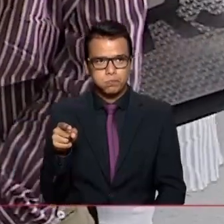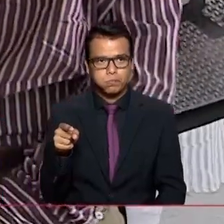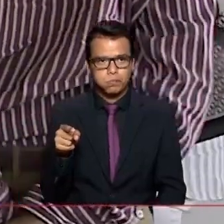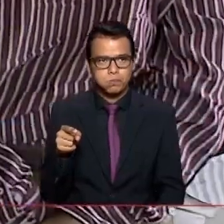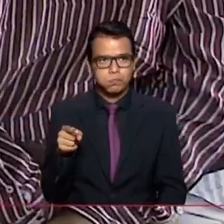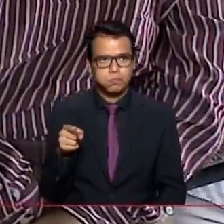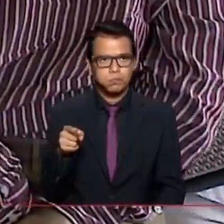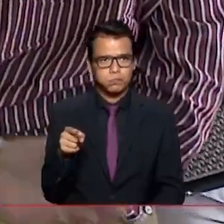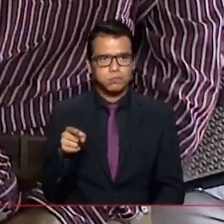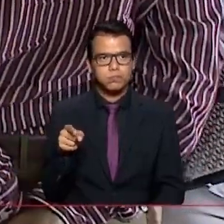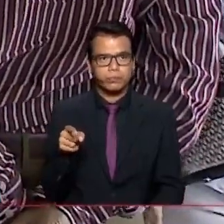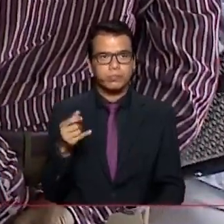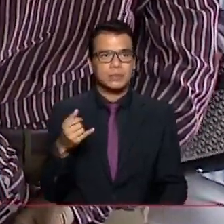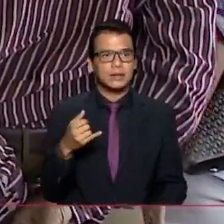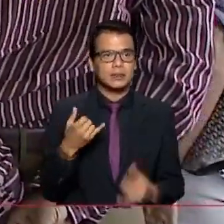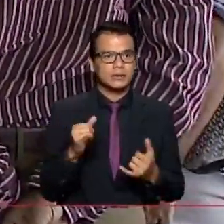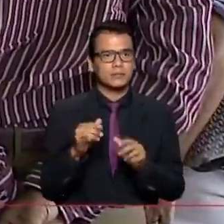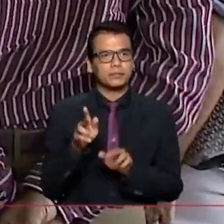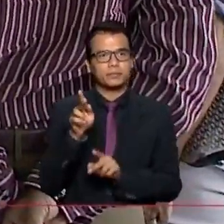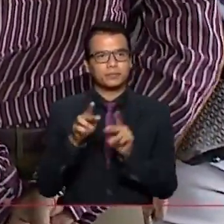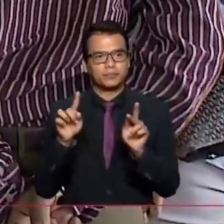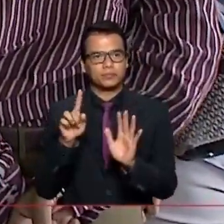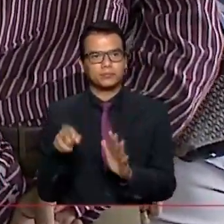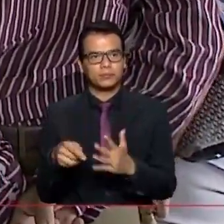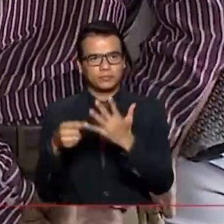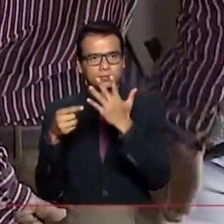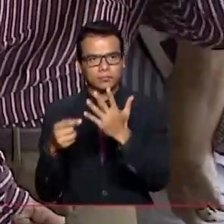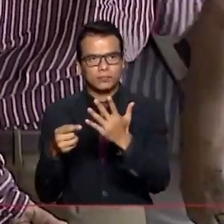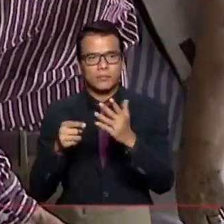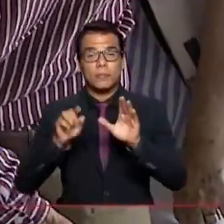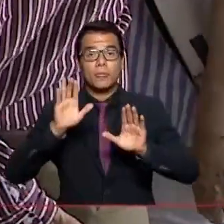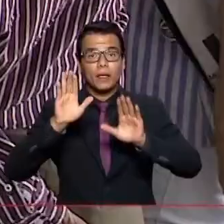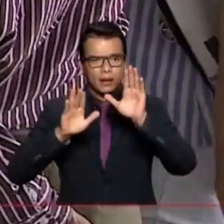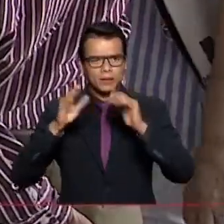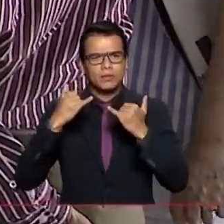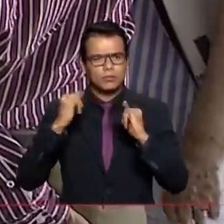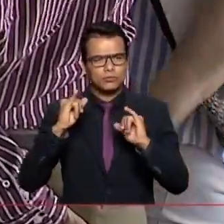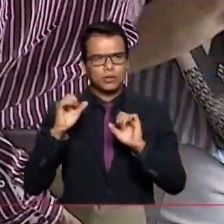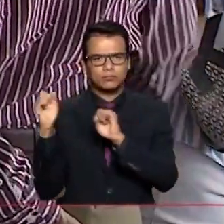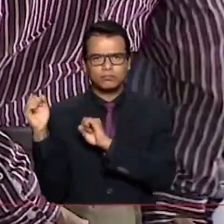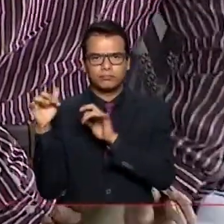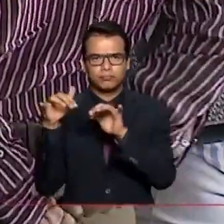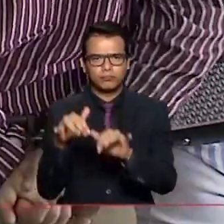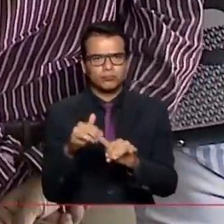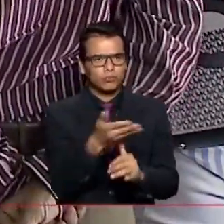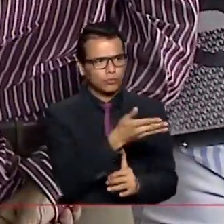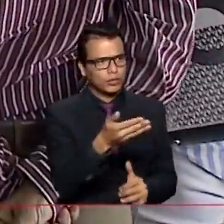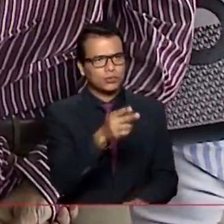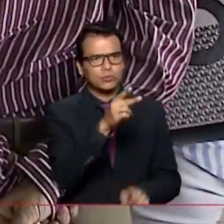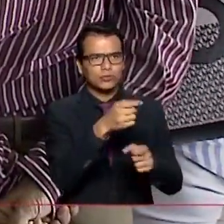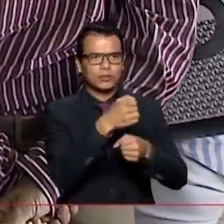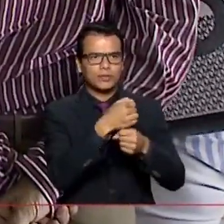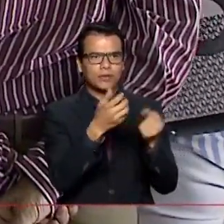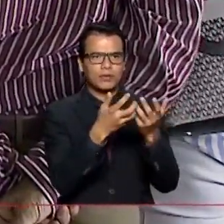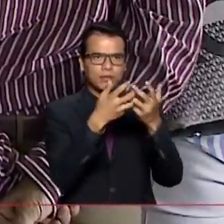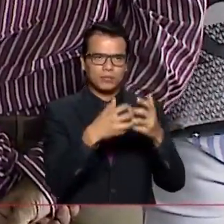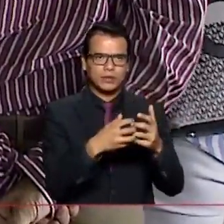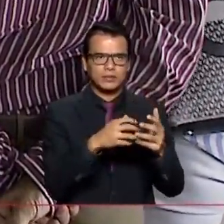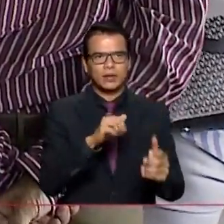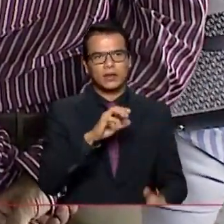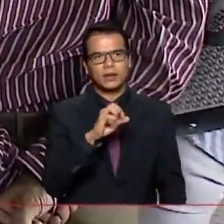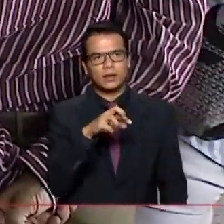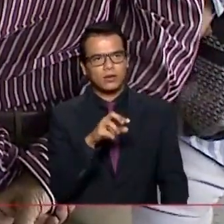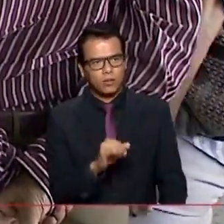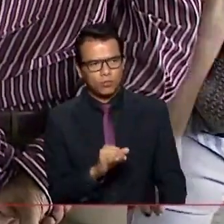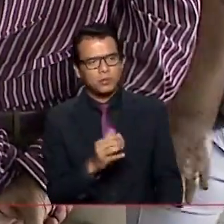Seis de los 13 candidatos que aspiran a la alcaldía de Cali le cumplieron la cita a ACOPI. Hablaron de innovación tecnológica,